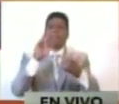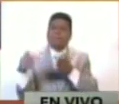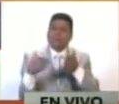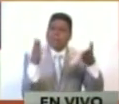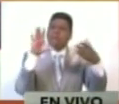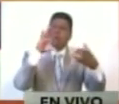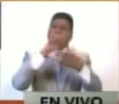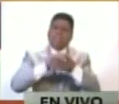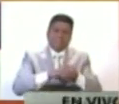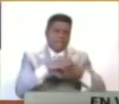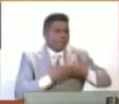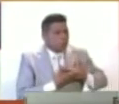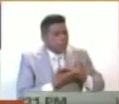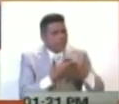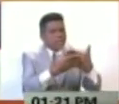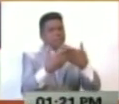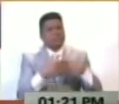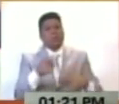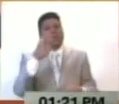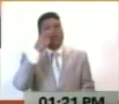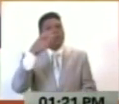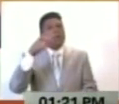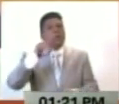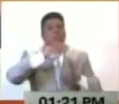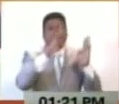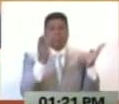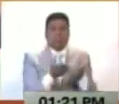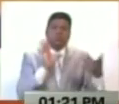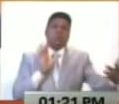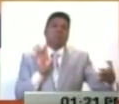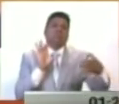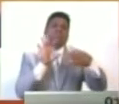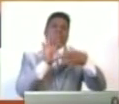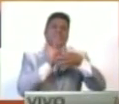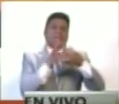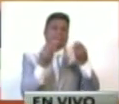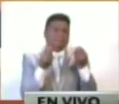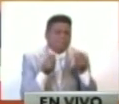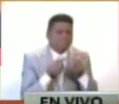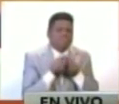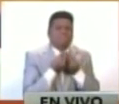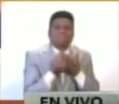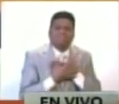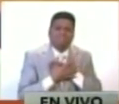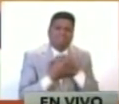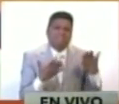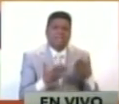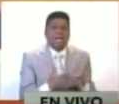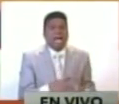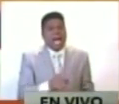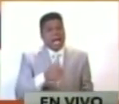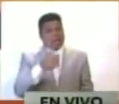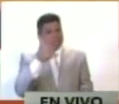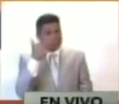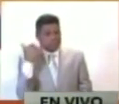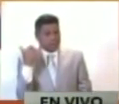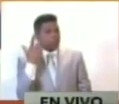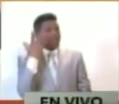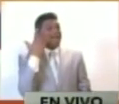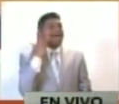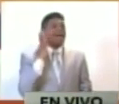de cooperación con los pueblos del mundo, de unidad. Aquellos que desde el norte pretenden